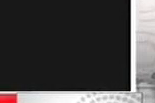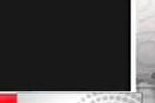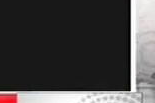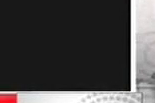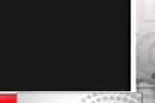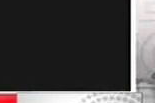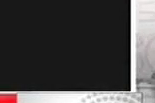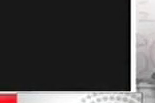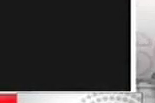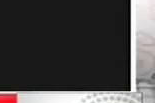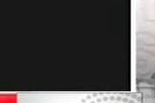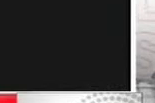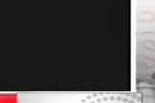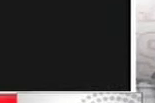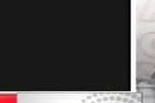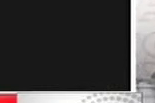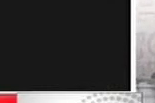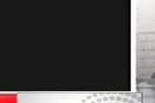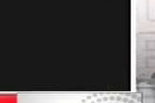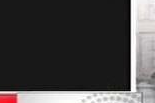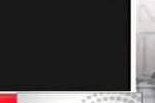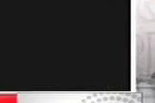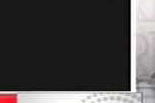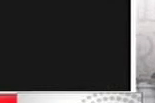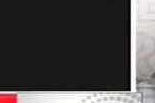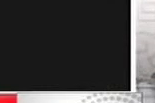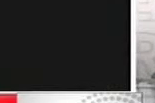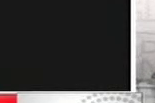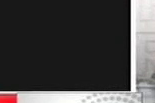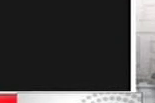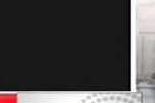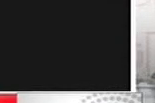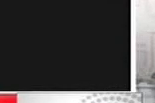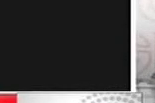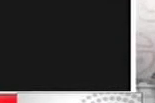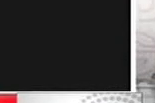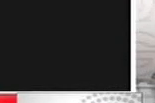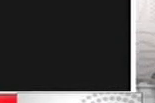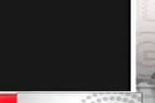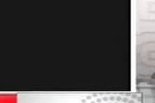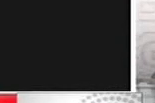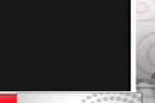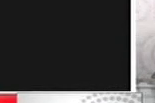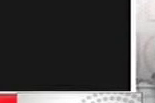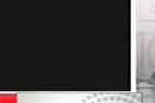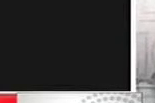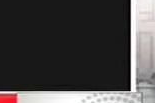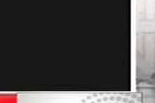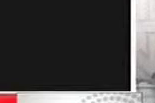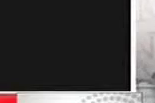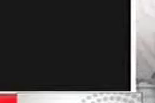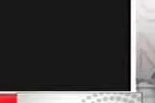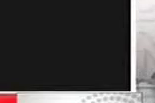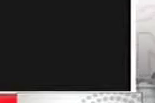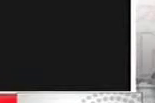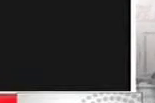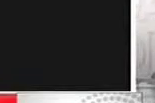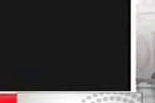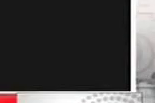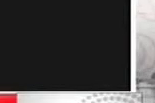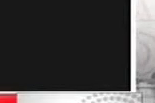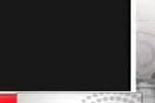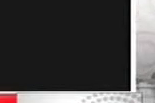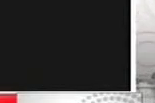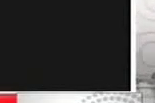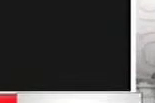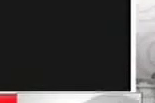Ejecutivo, ¿para qué? Para que de esa manera podamos realizar, implementar este plan de reconstrucción. Este plan de